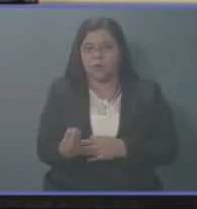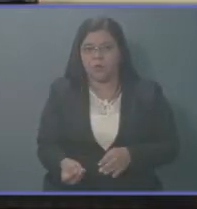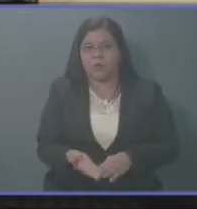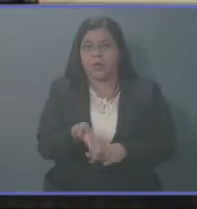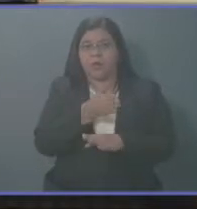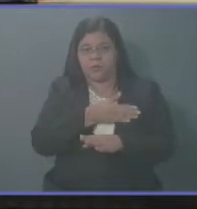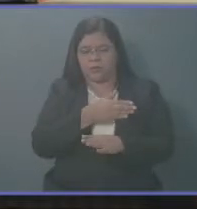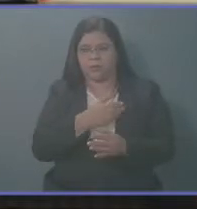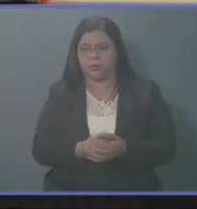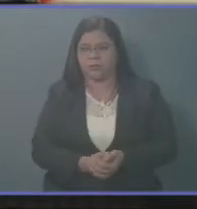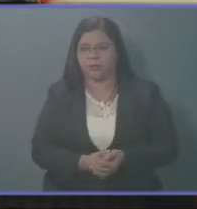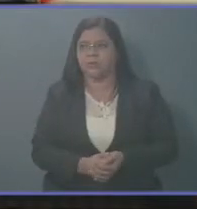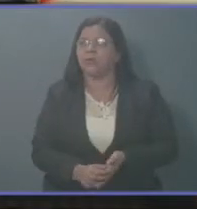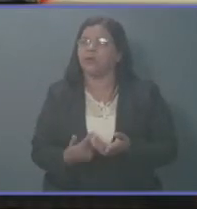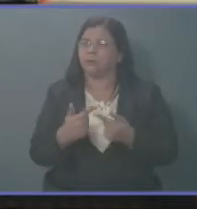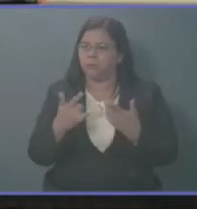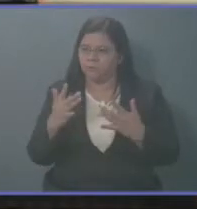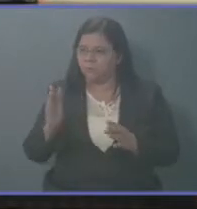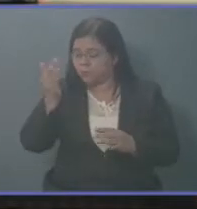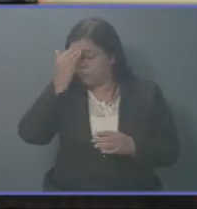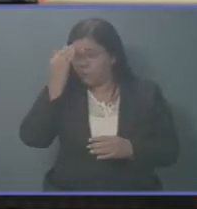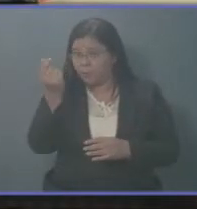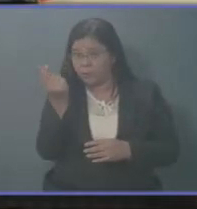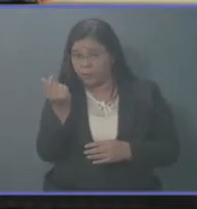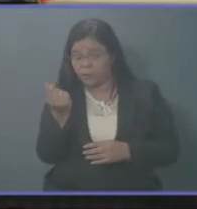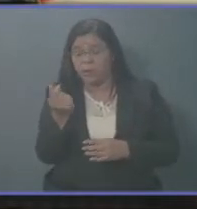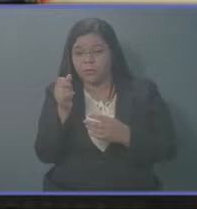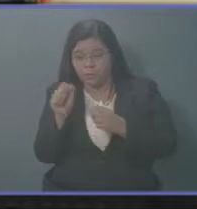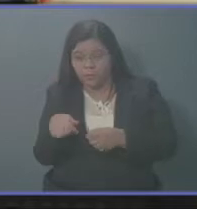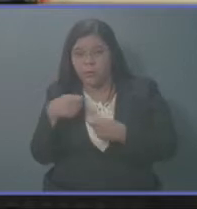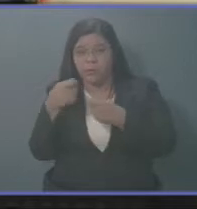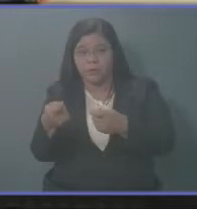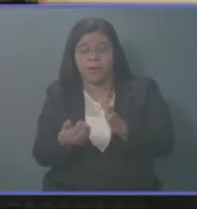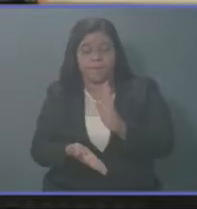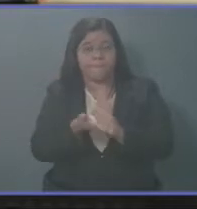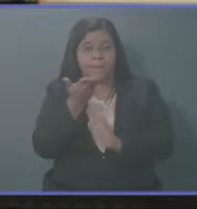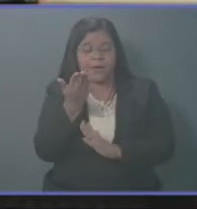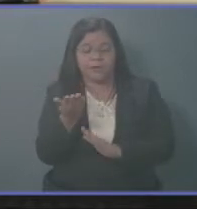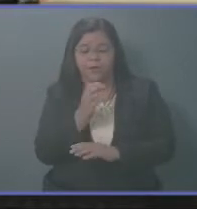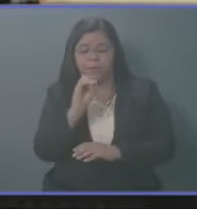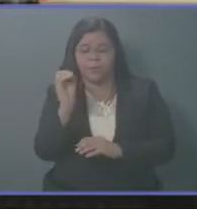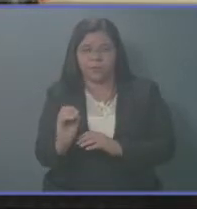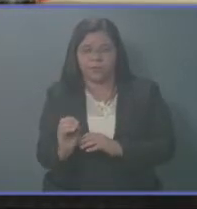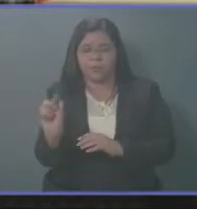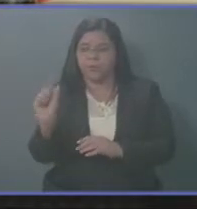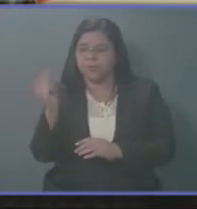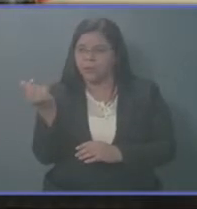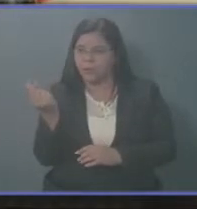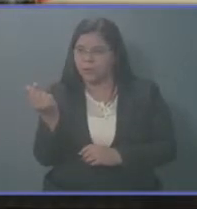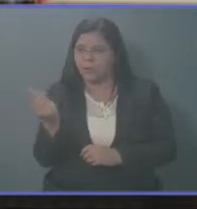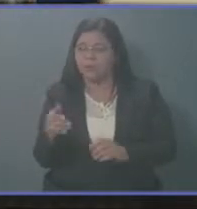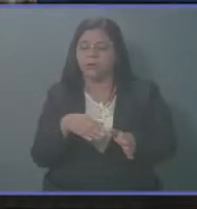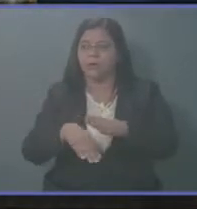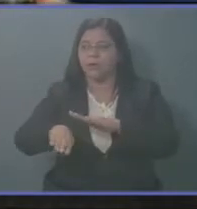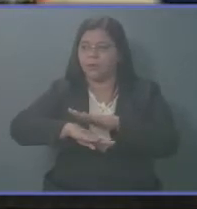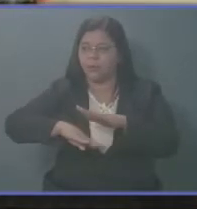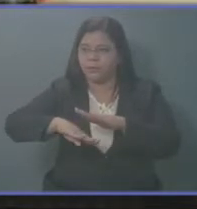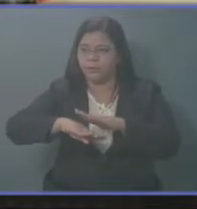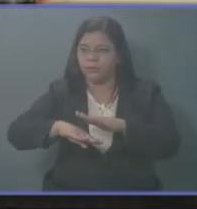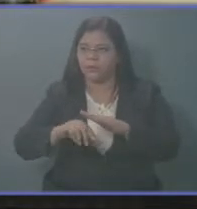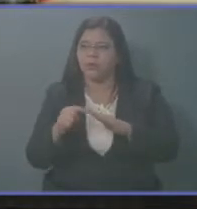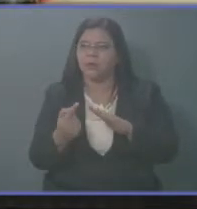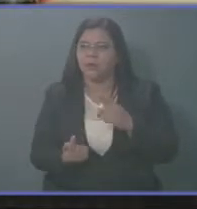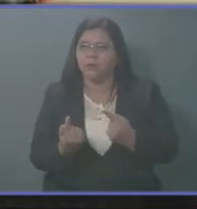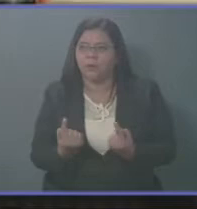su aprobación, considerando que los fondos a colocar deben mitigar a su mayor ponderación del riesgo de créditos a partir de